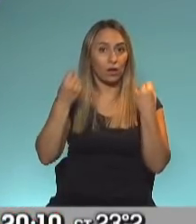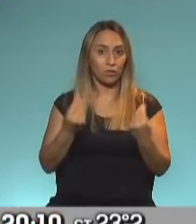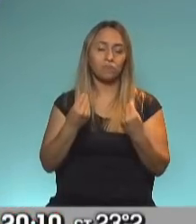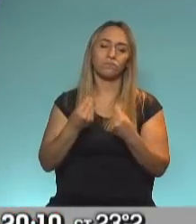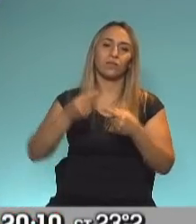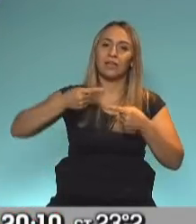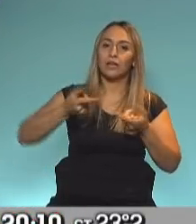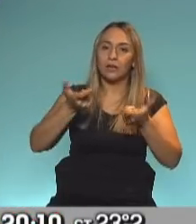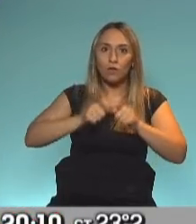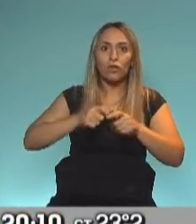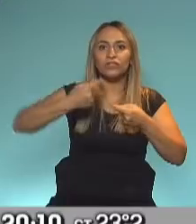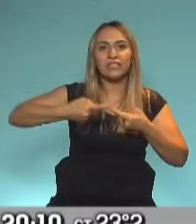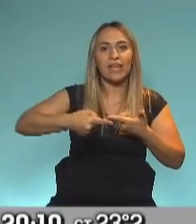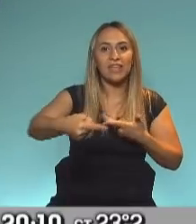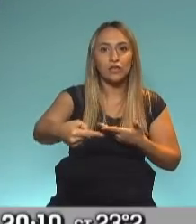eso. Incluso